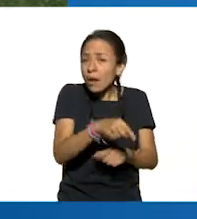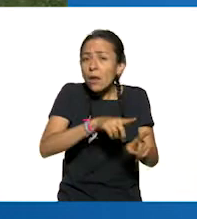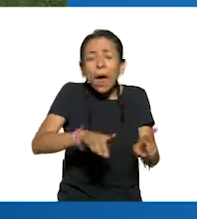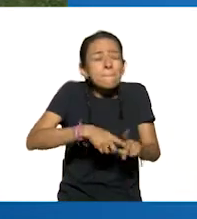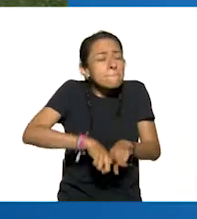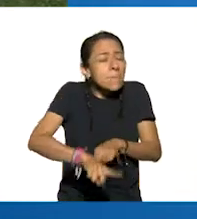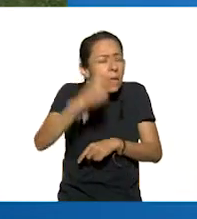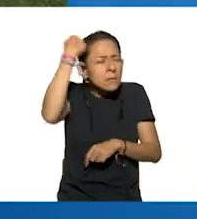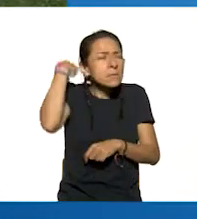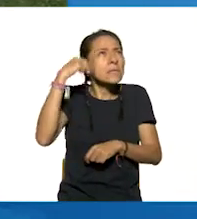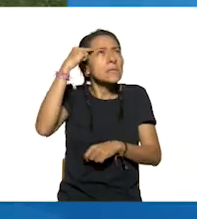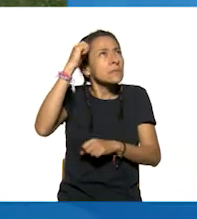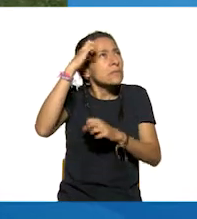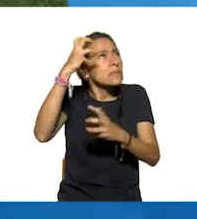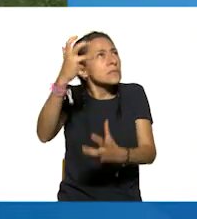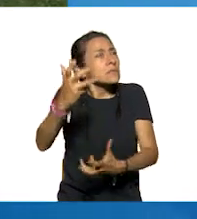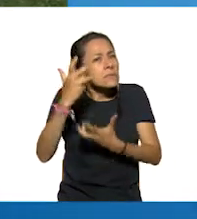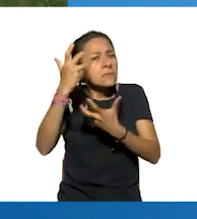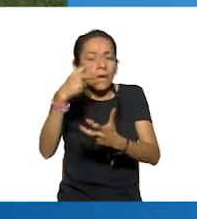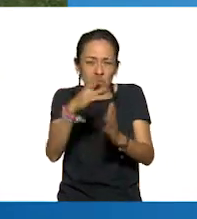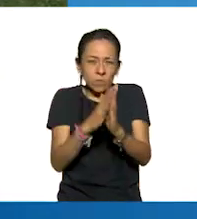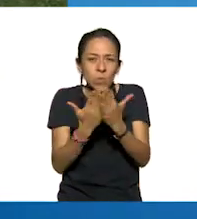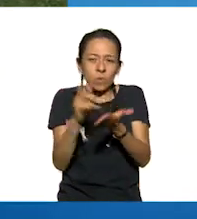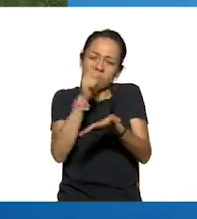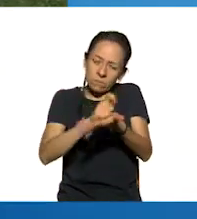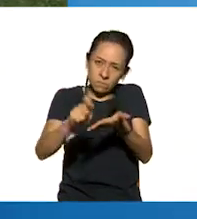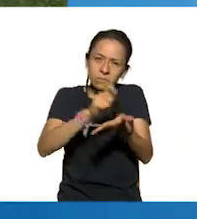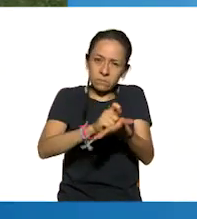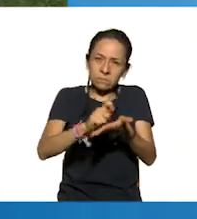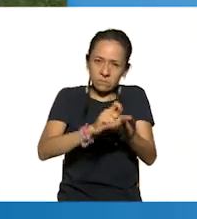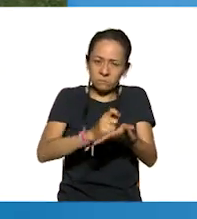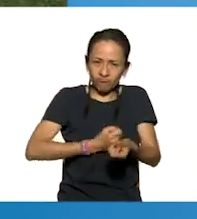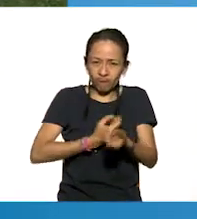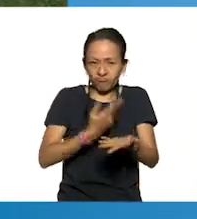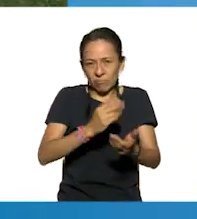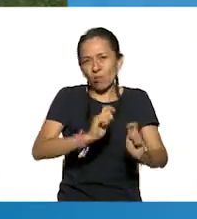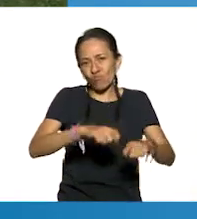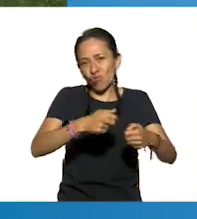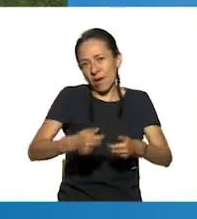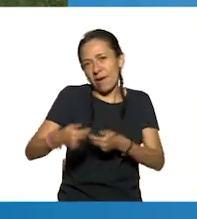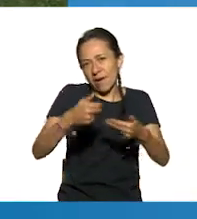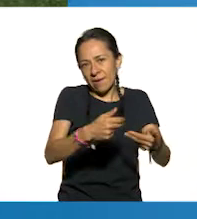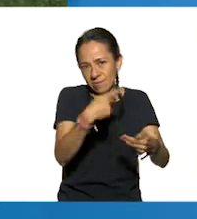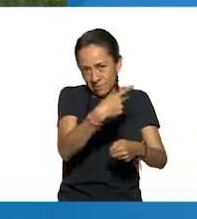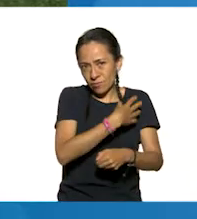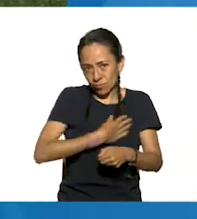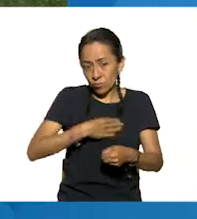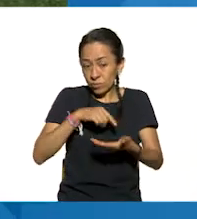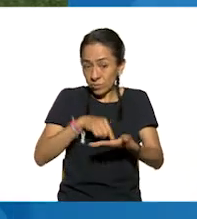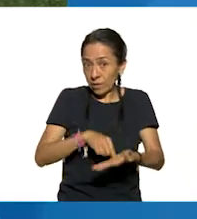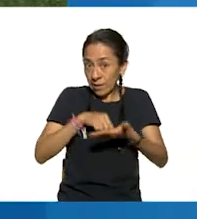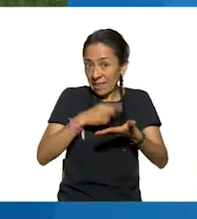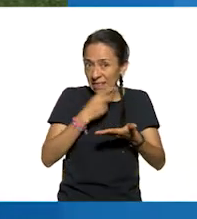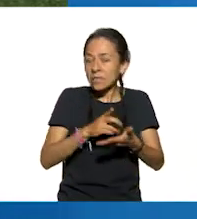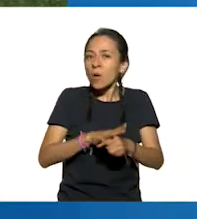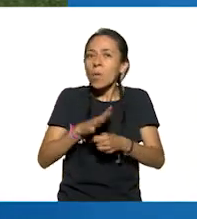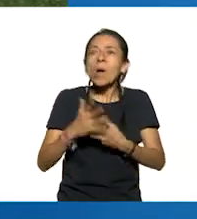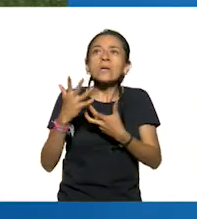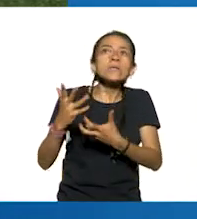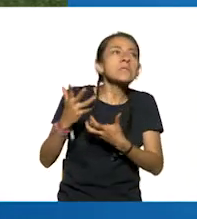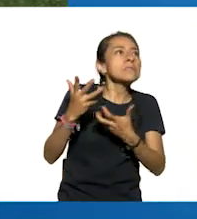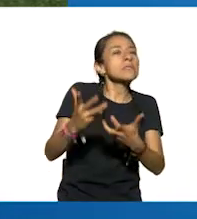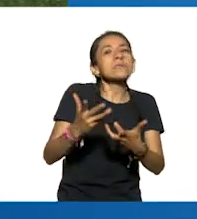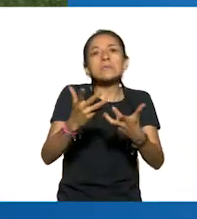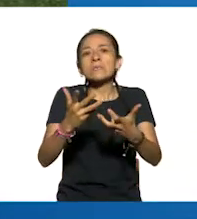escribe en su libro que deja como herencia para sus hijos que la ambición que lo llevó a salir